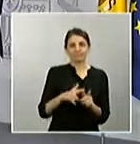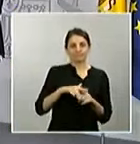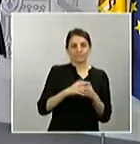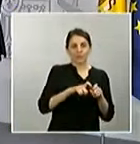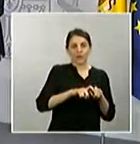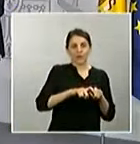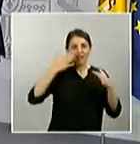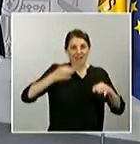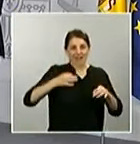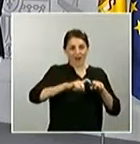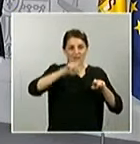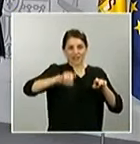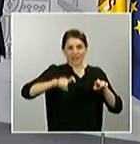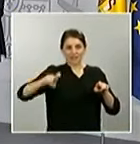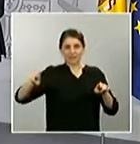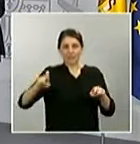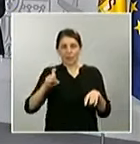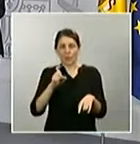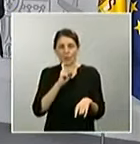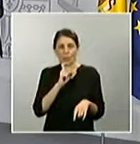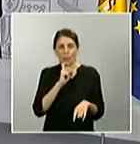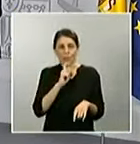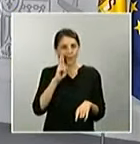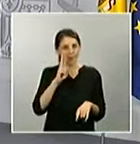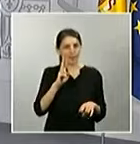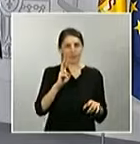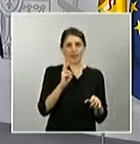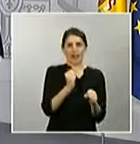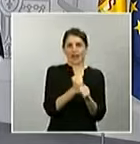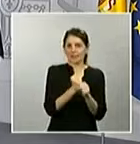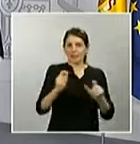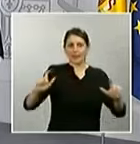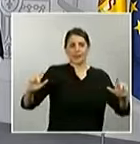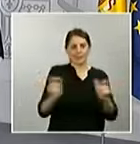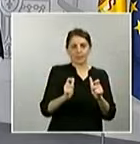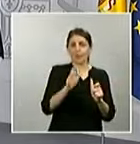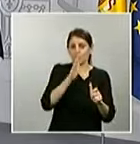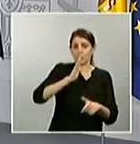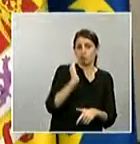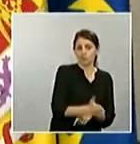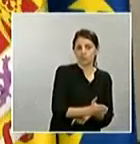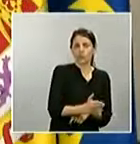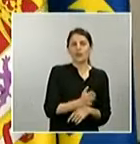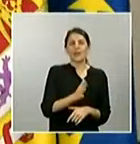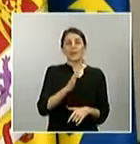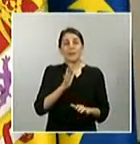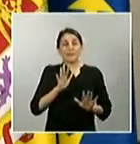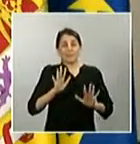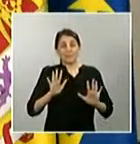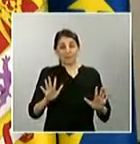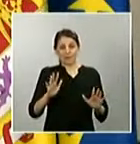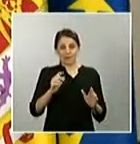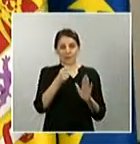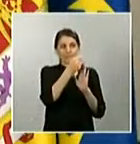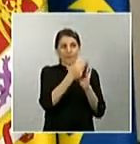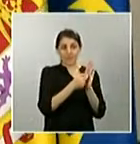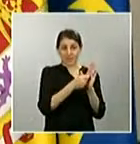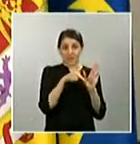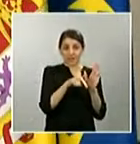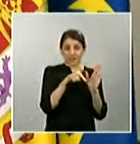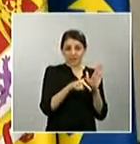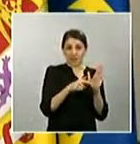una disrupción en actividad pero la naturaleza temporal de esta de esta de esta medida es muy importante y nosotros